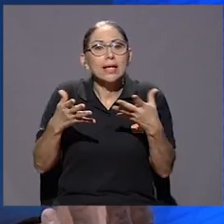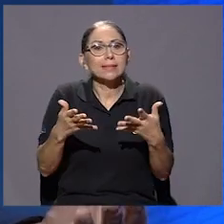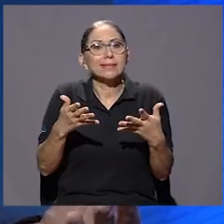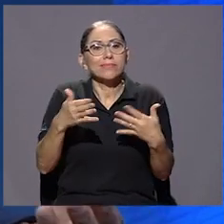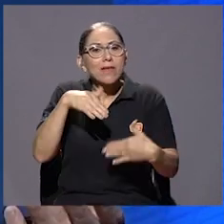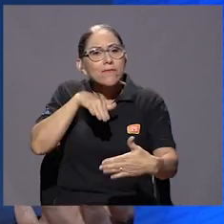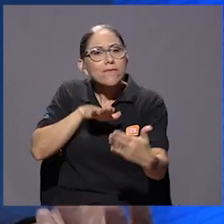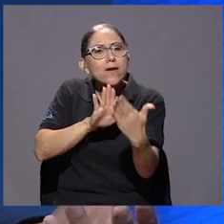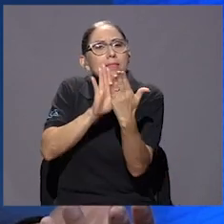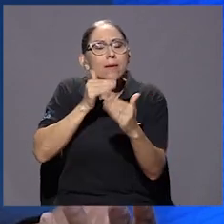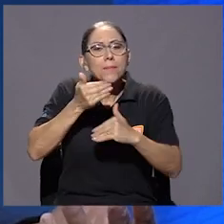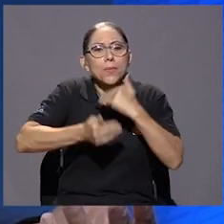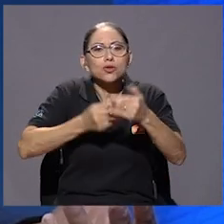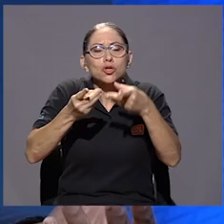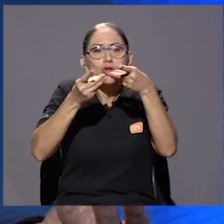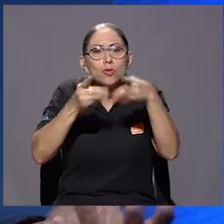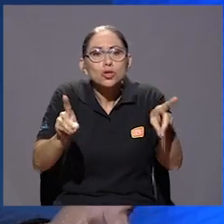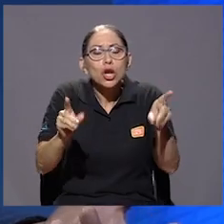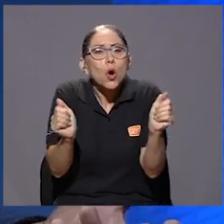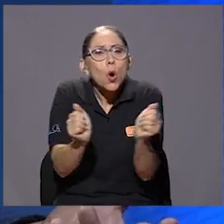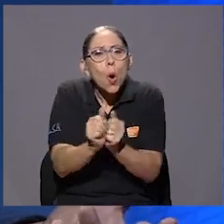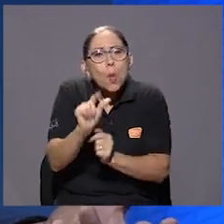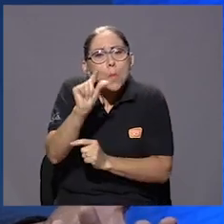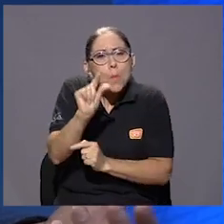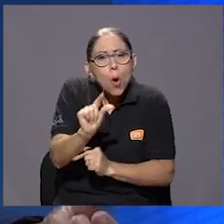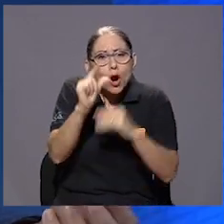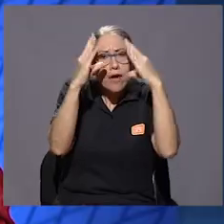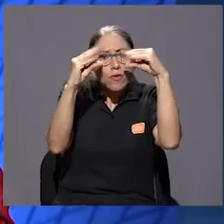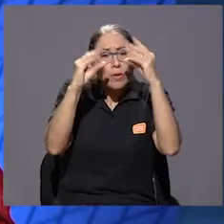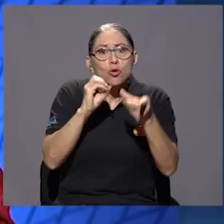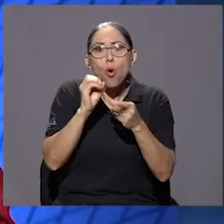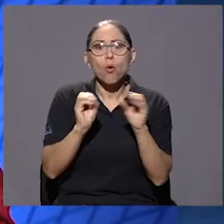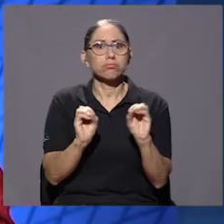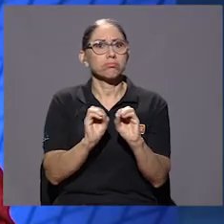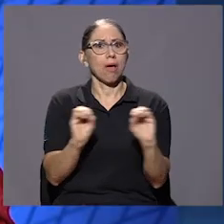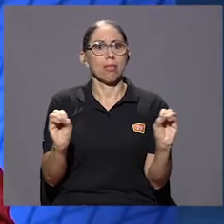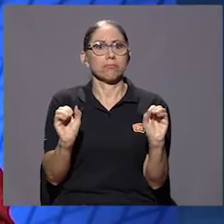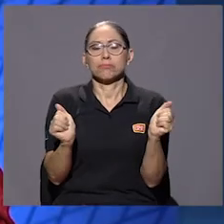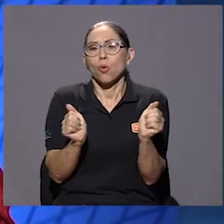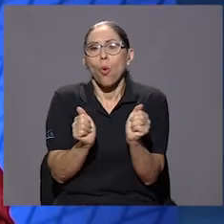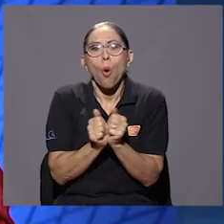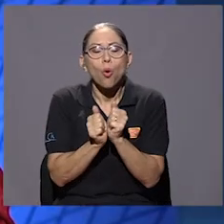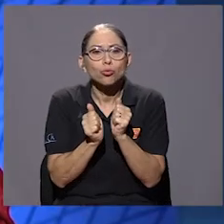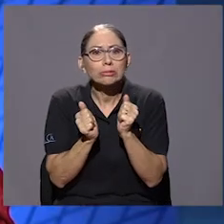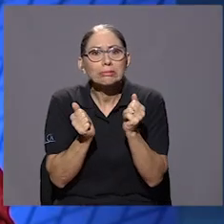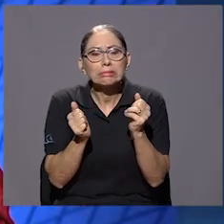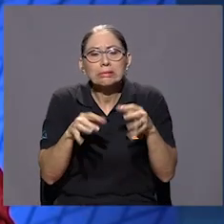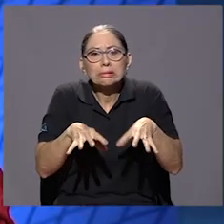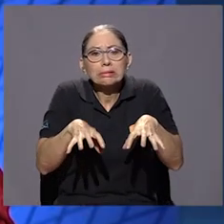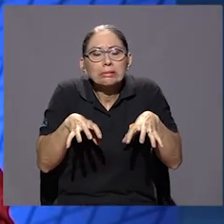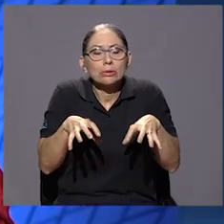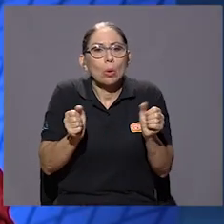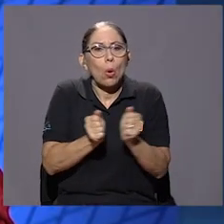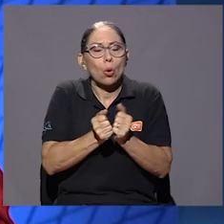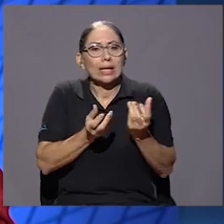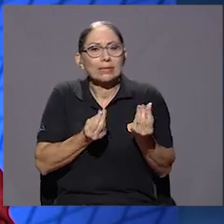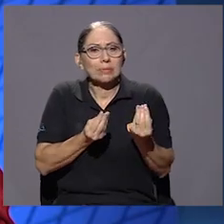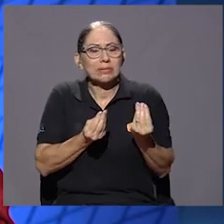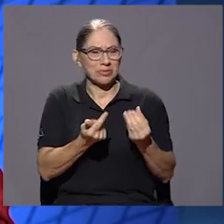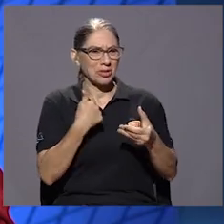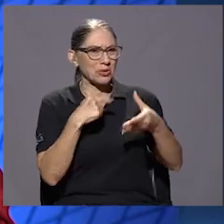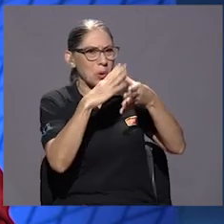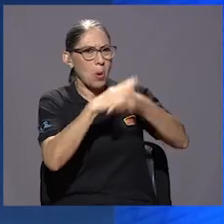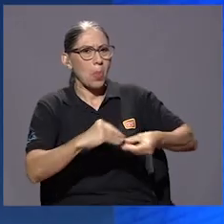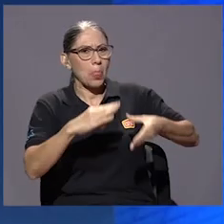de divorcio con muy poca o ninguna información, con temor, con estrés. Quería comentarle una pequeña